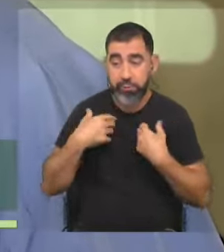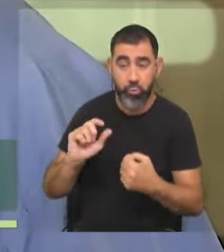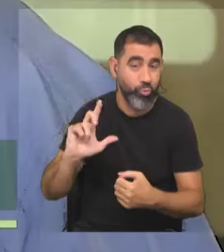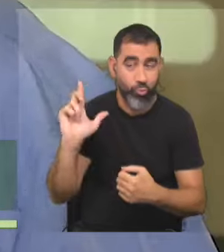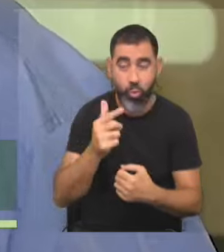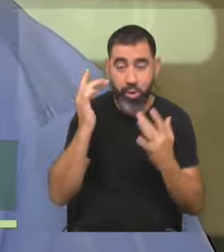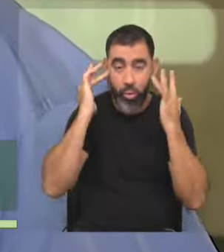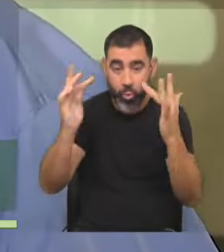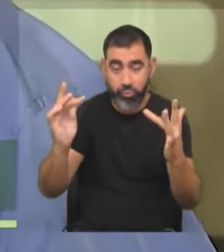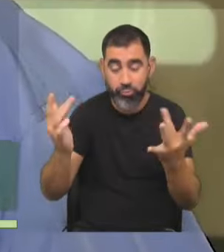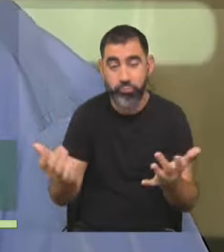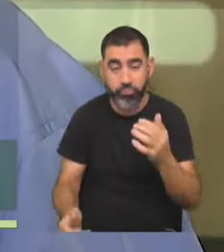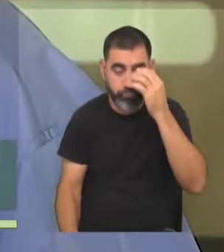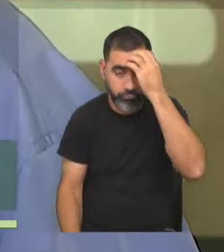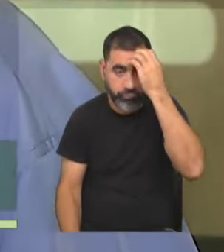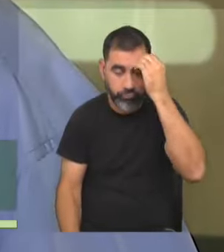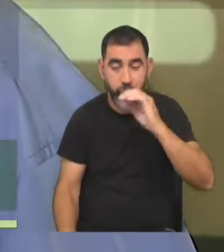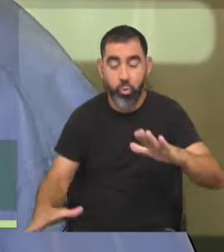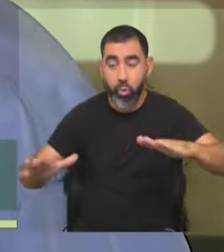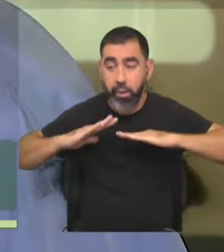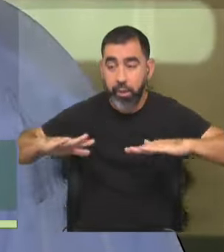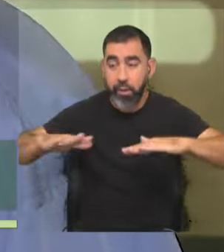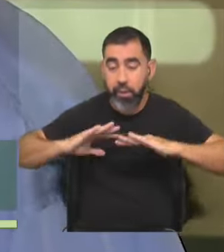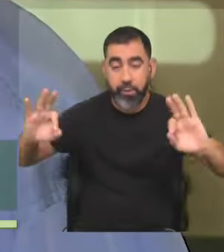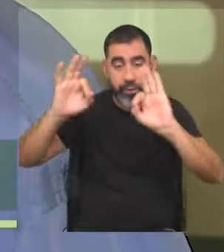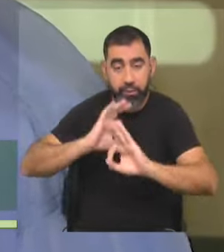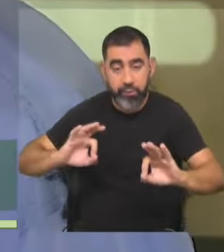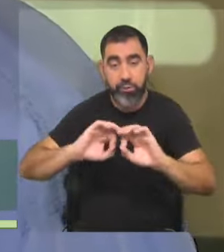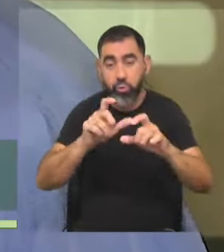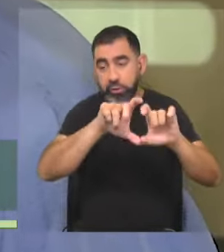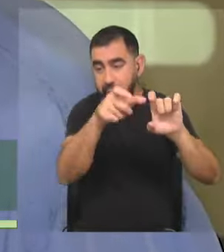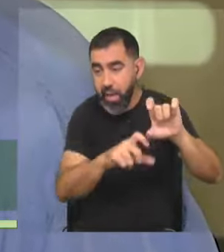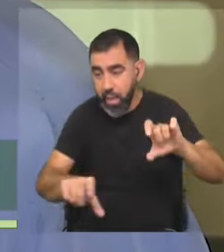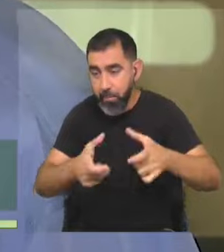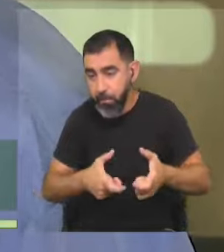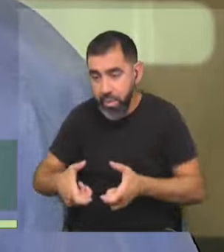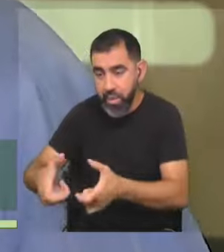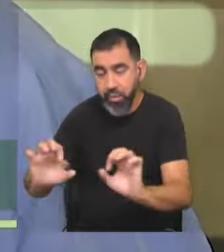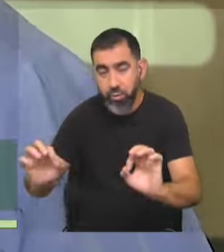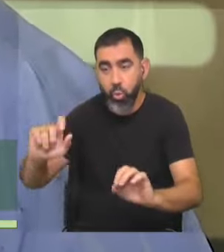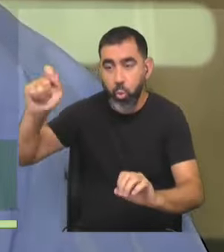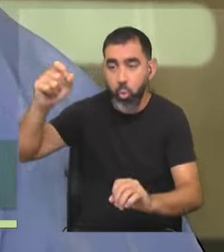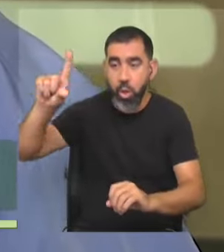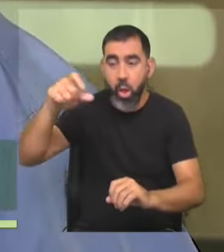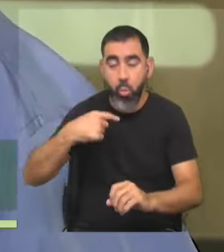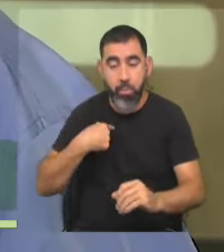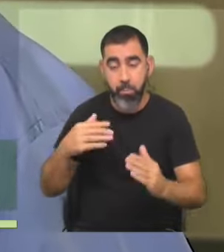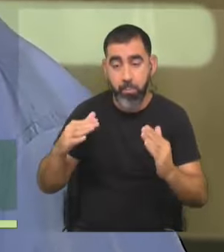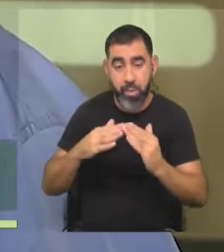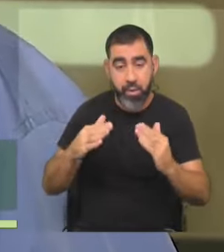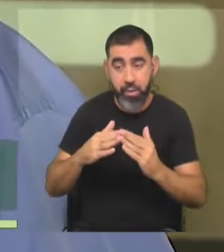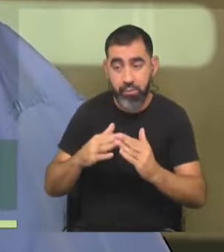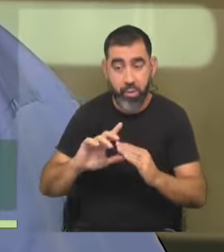si no tengo Educación si no hago ejercicio físico si no tengo saneamiento Si no tengo luz y agua en en los